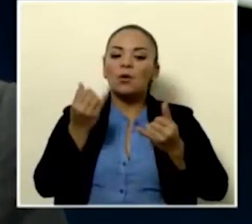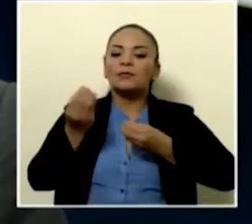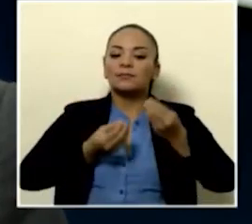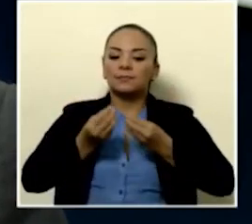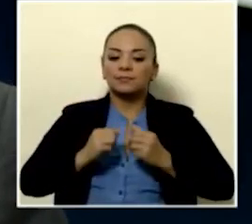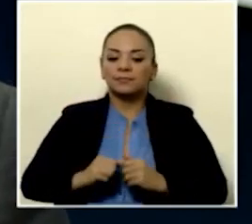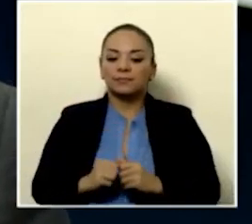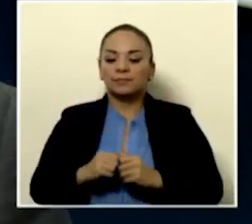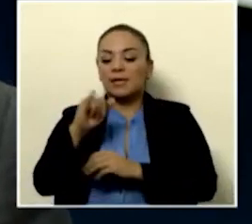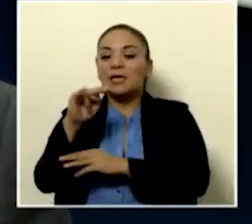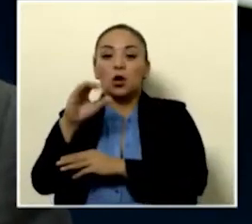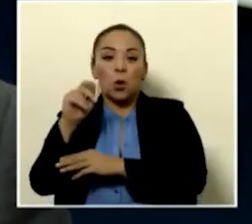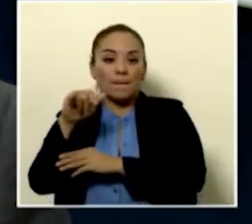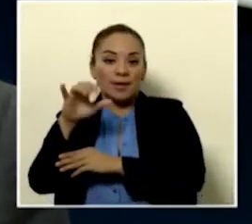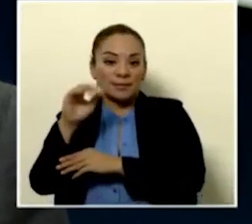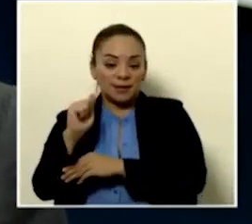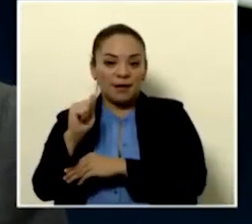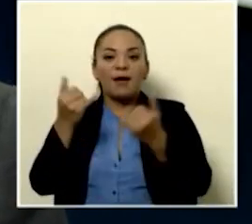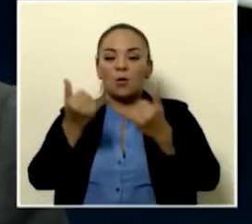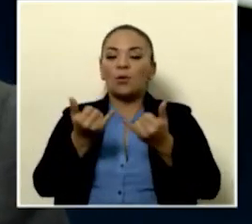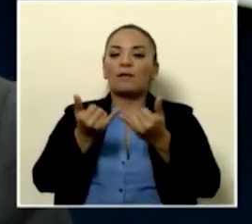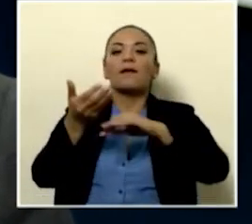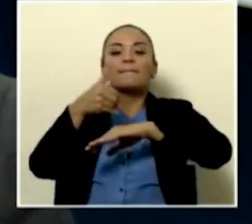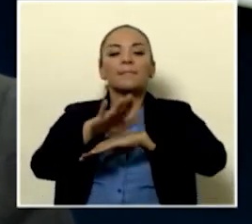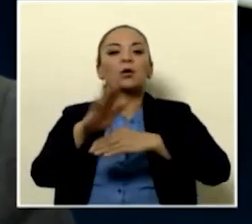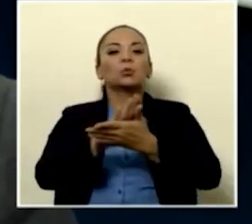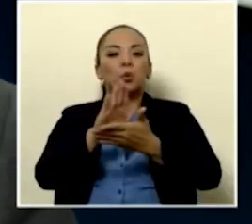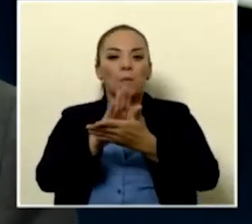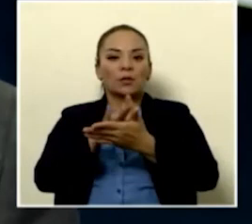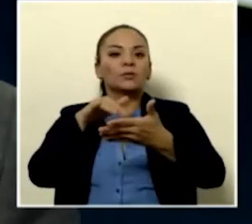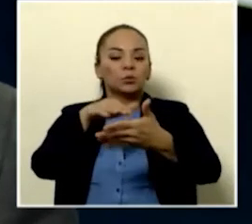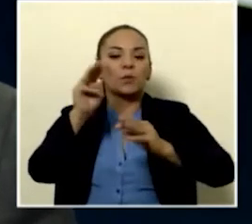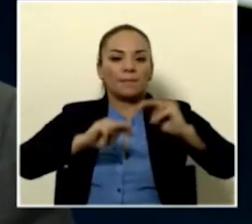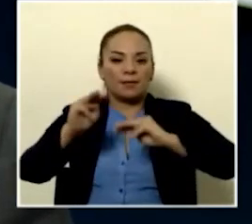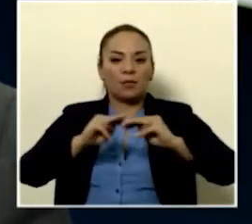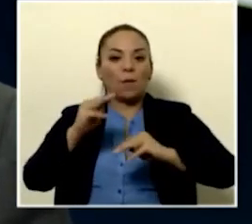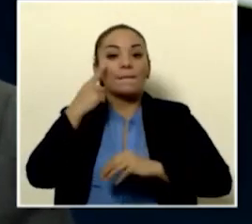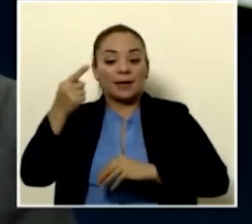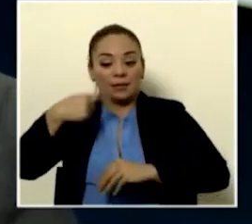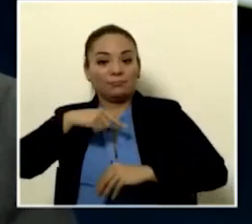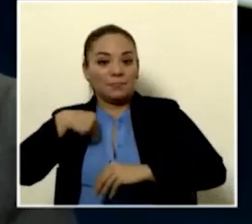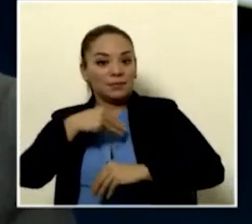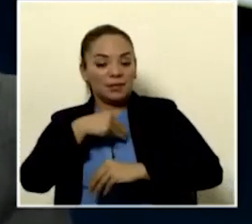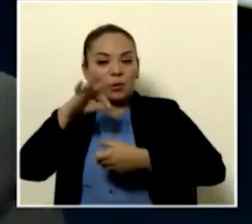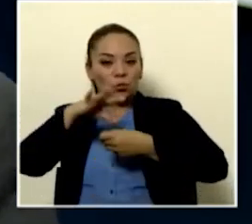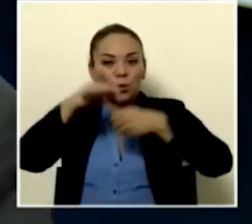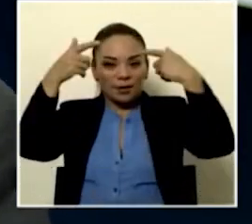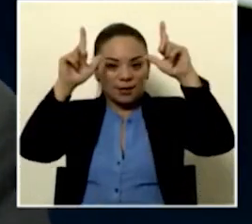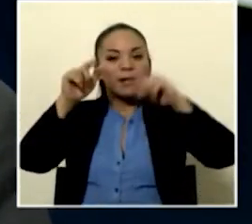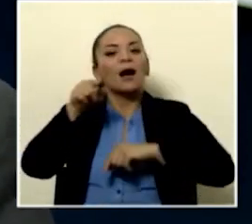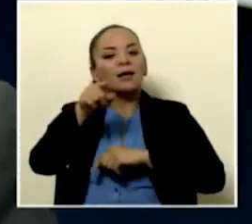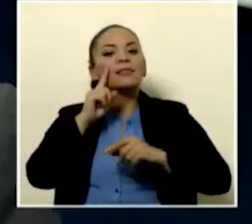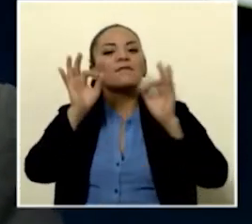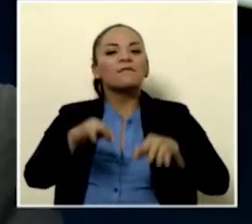es que el Incopesca le remita un estudio de mercado para que el Ministerio de Agricultura y Ganadería defina cuántos